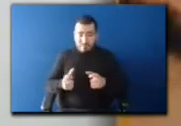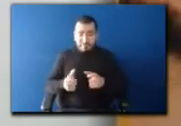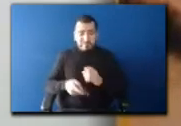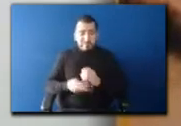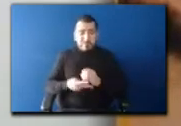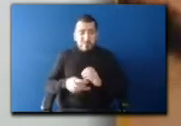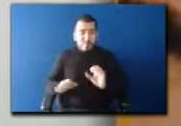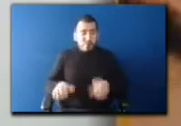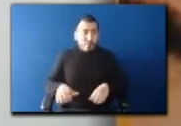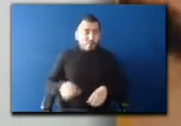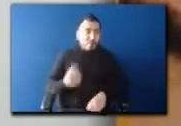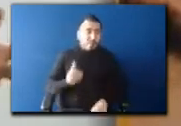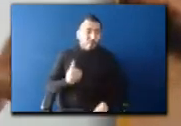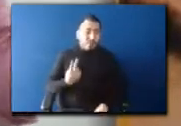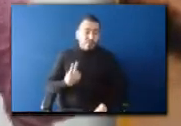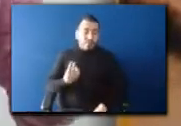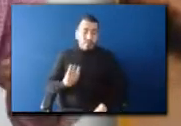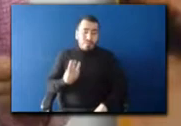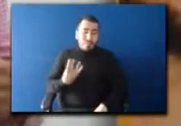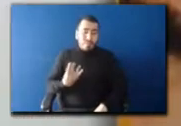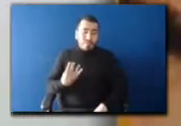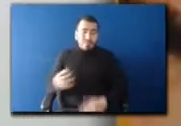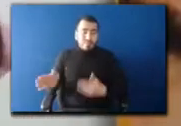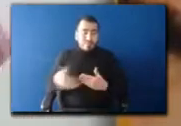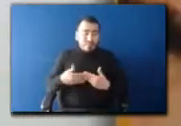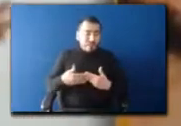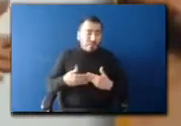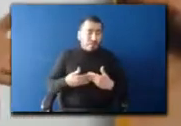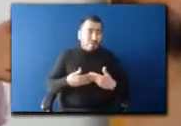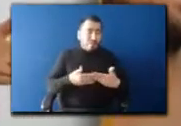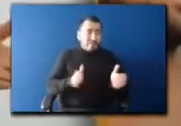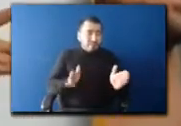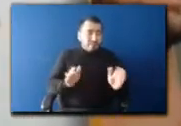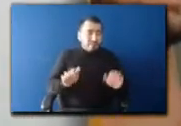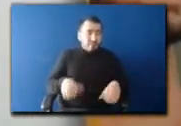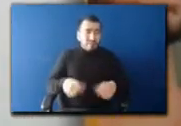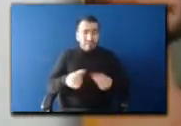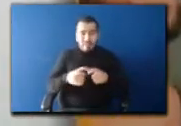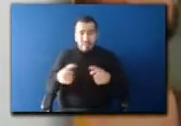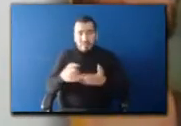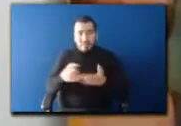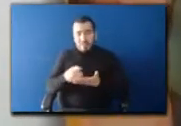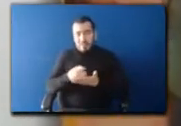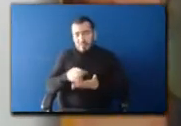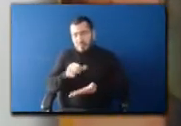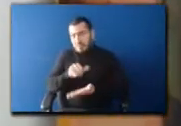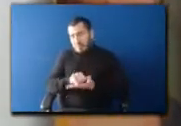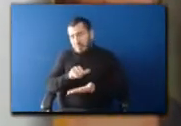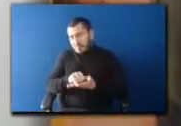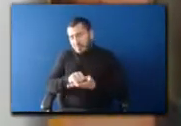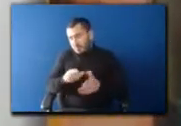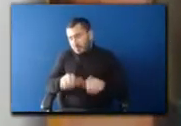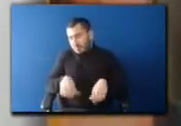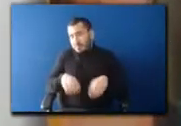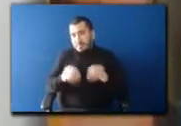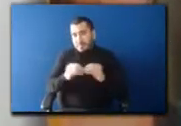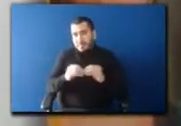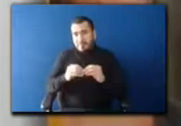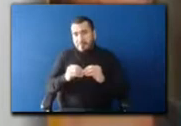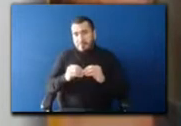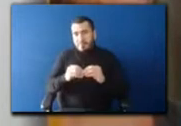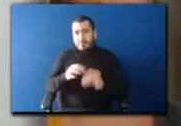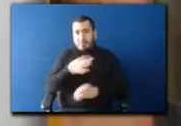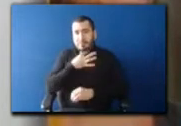tenerlo, puede tener dos, puede tener tres, puede cerrarla hoy, puede cerrarla. En las tarjetas de crédito pasa exactamente lo mismo. Les voy a contar una anécdota.